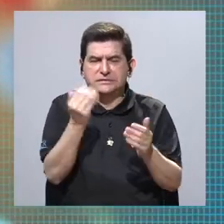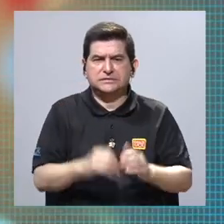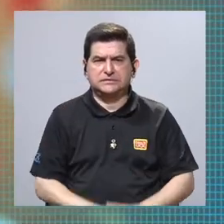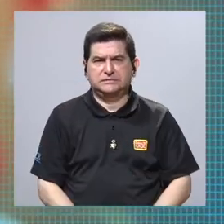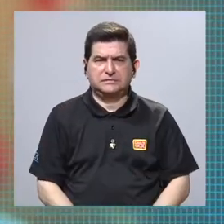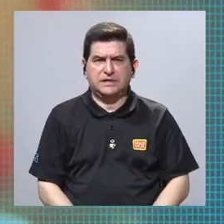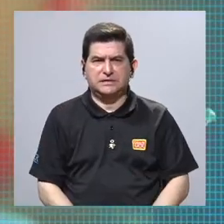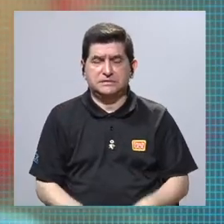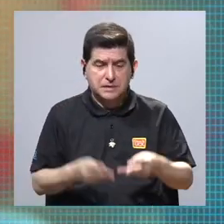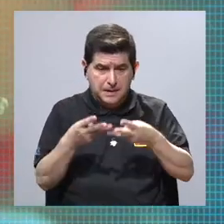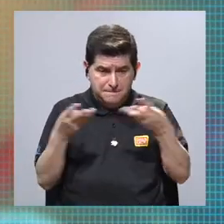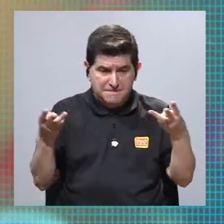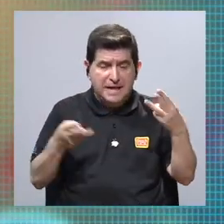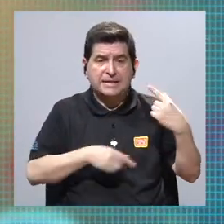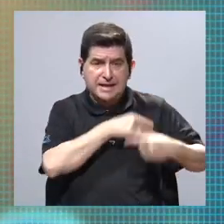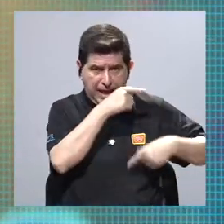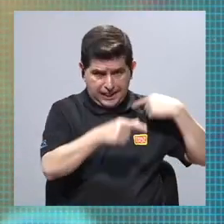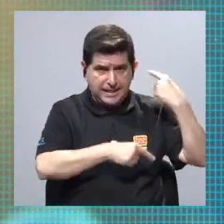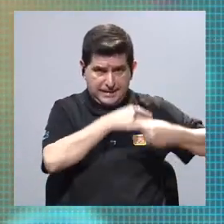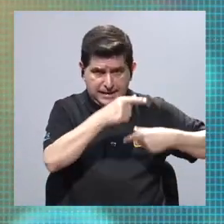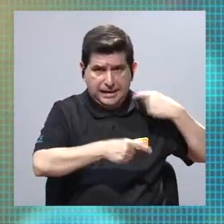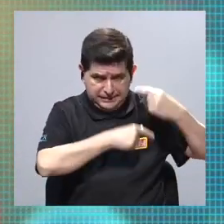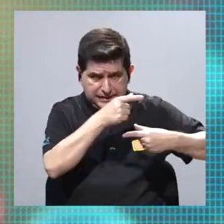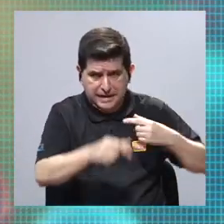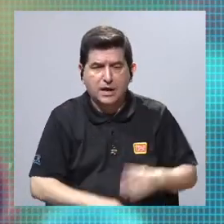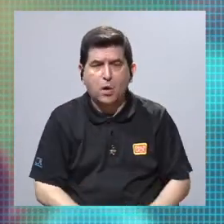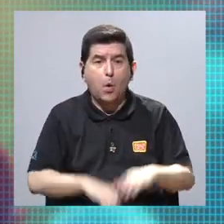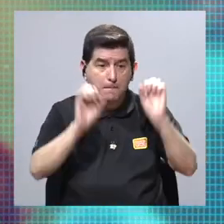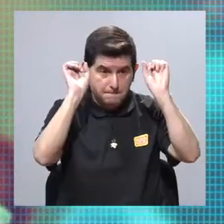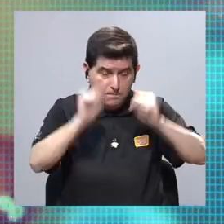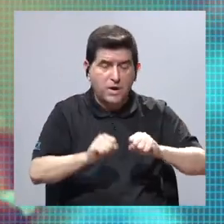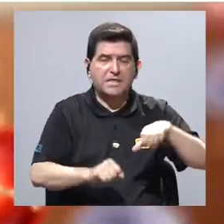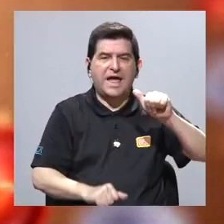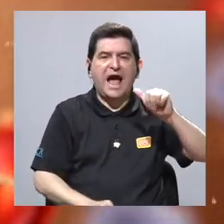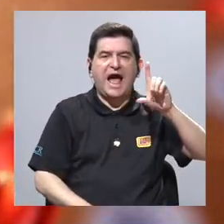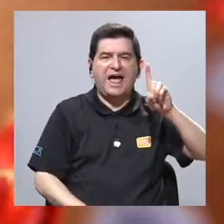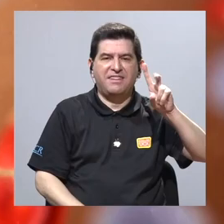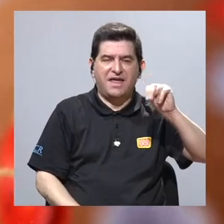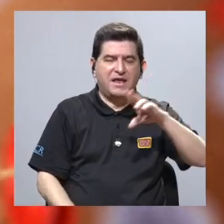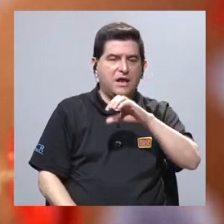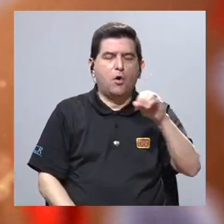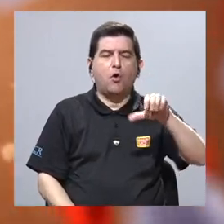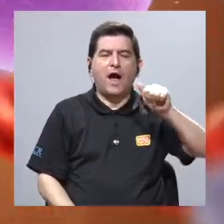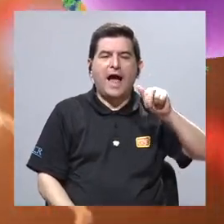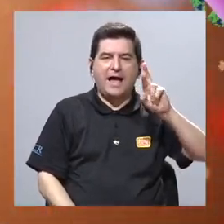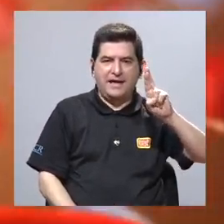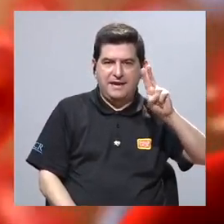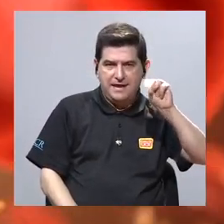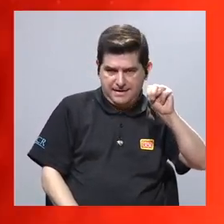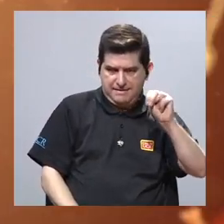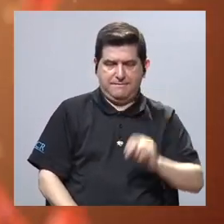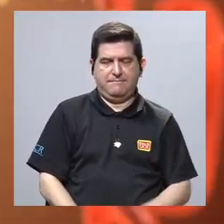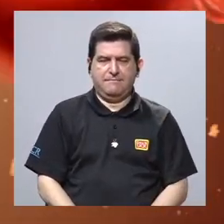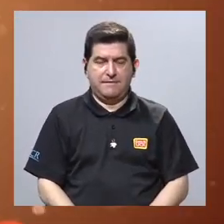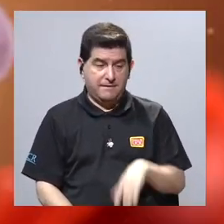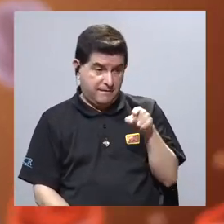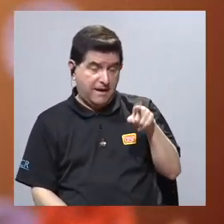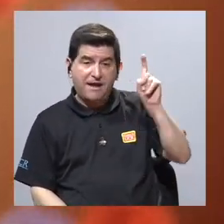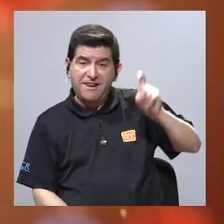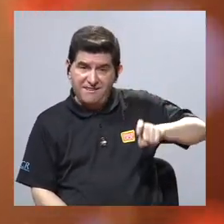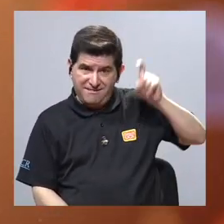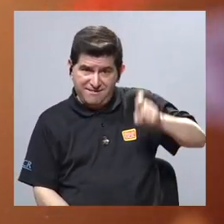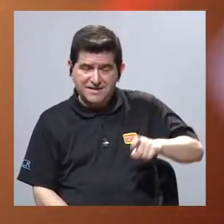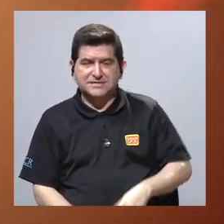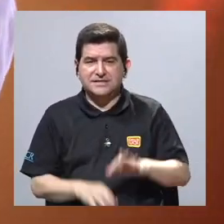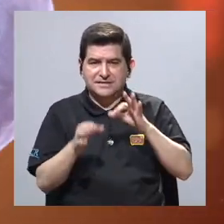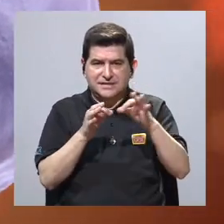es un material genético que puede ser ADN o puede ser ARN, el